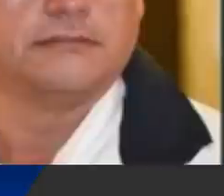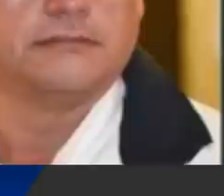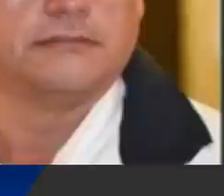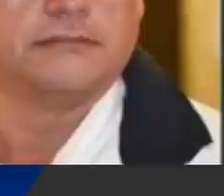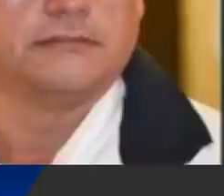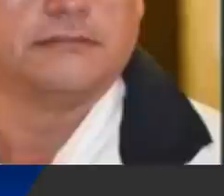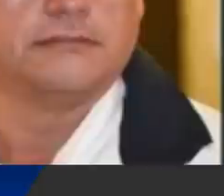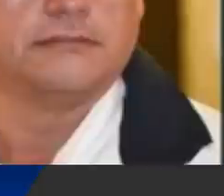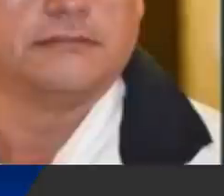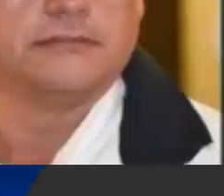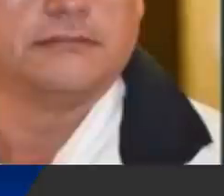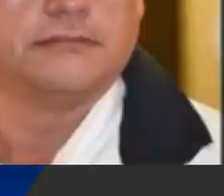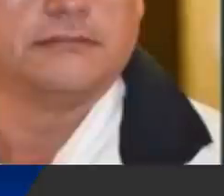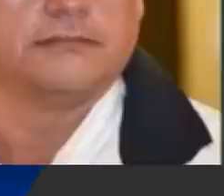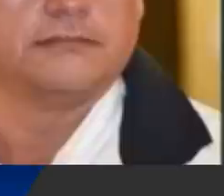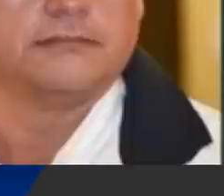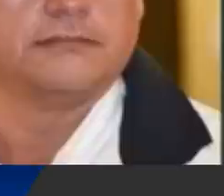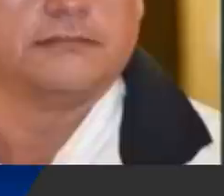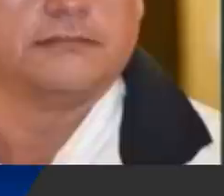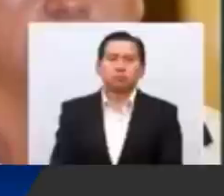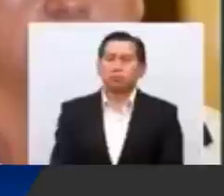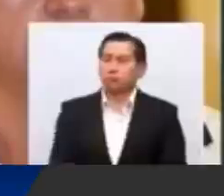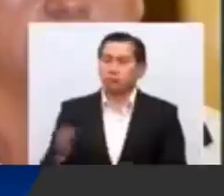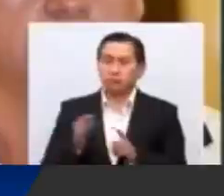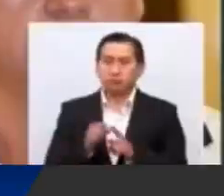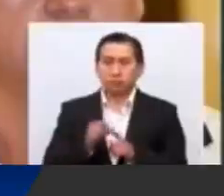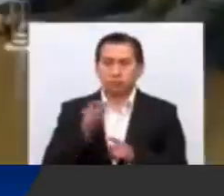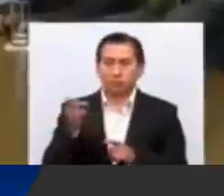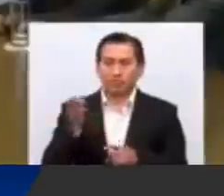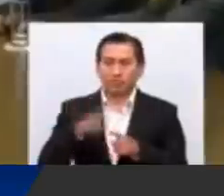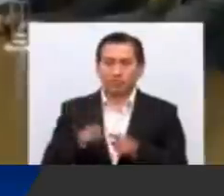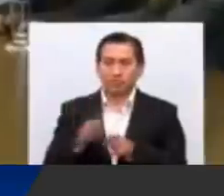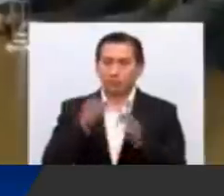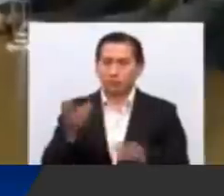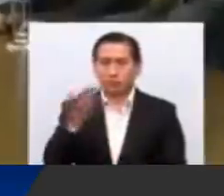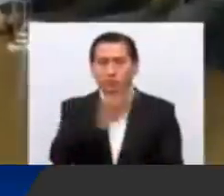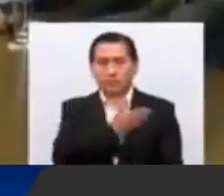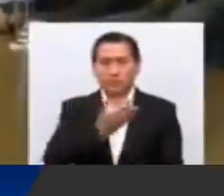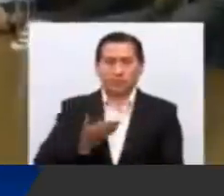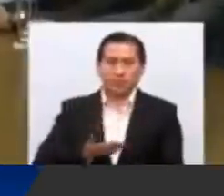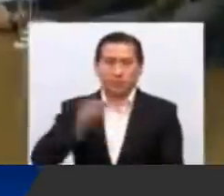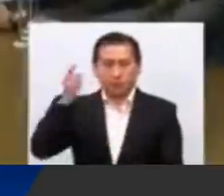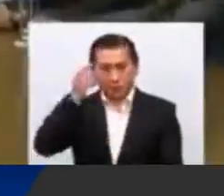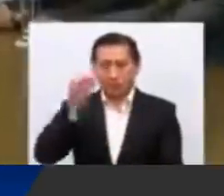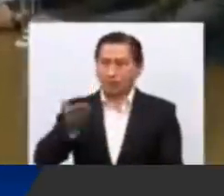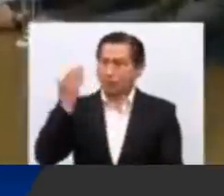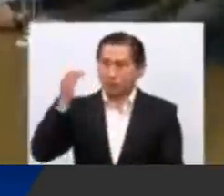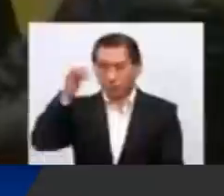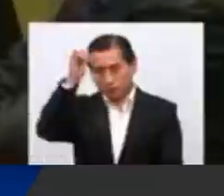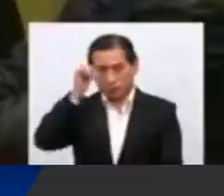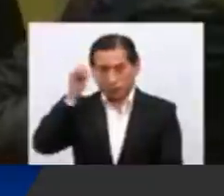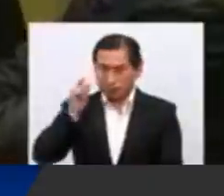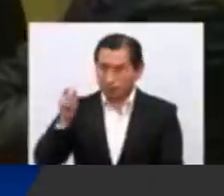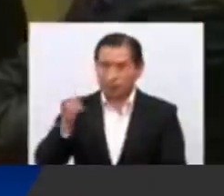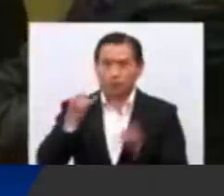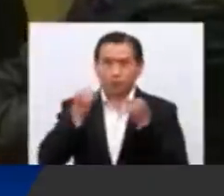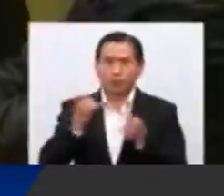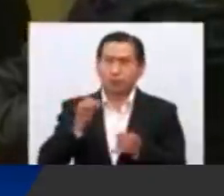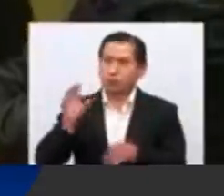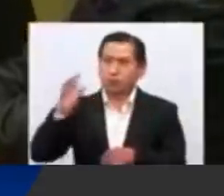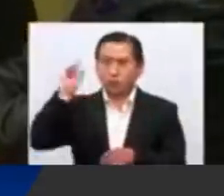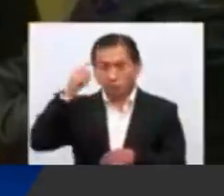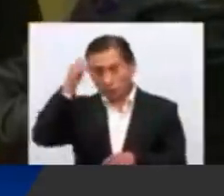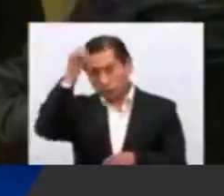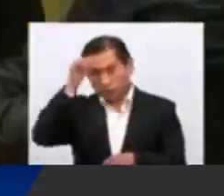gobierno extremadamente corrupto. De esta manera, Jerjes Justiniano, exministro de la presidencia del gobierno de facto de Jeanine Áñez, informó que el régimen